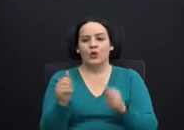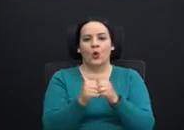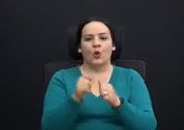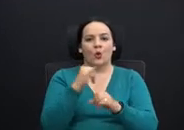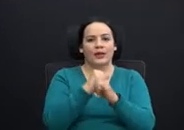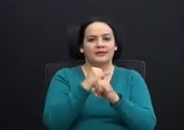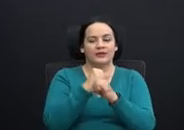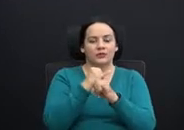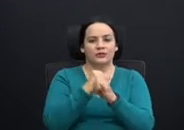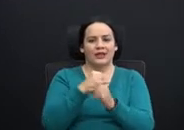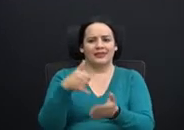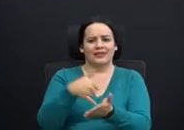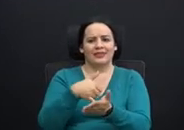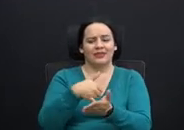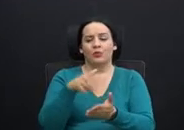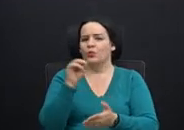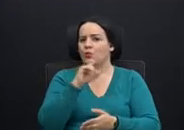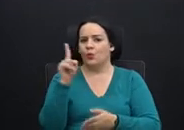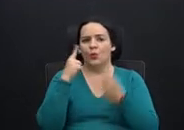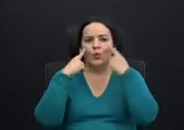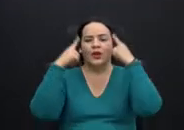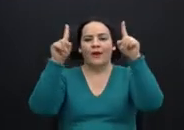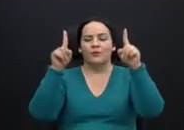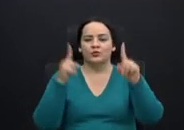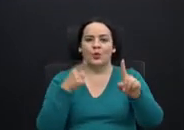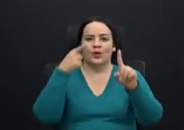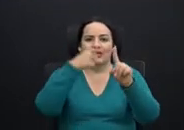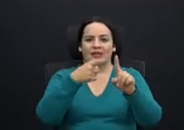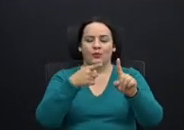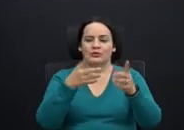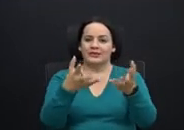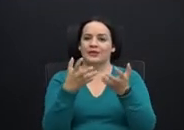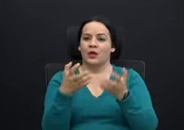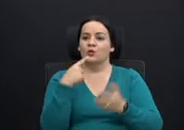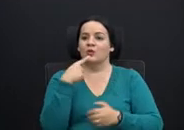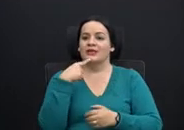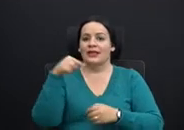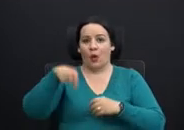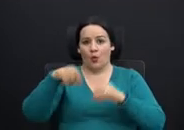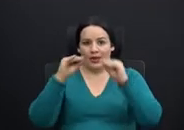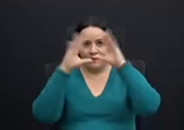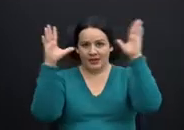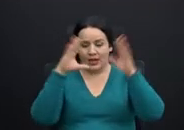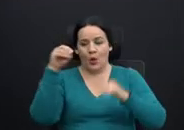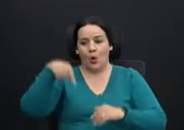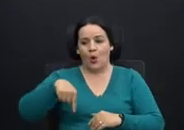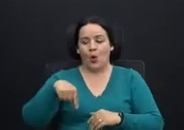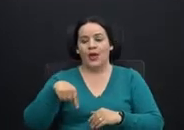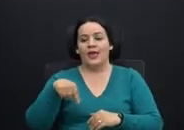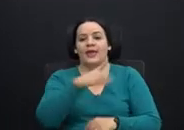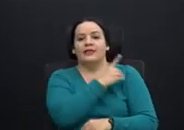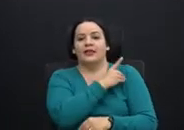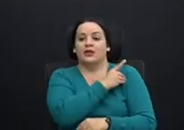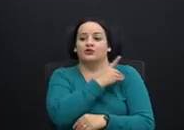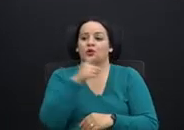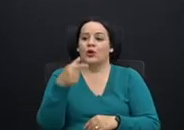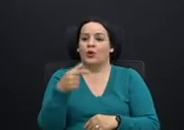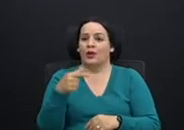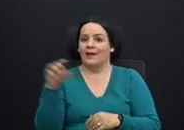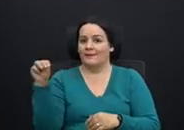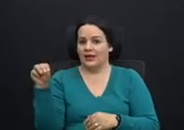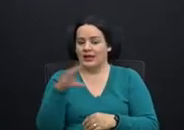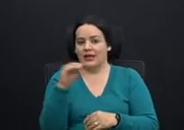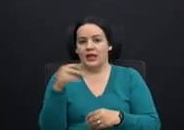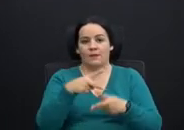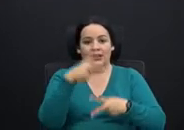que quisiéramos. Y yo se los decía en la sesión de la mañana, hoy una concesión en dirección de Geología y Minas, de acuerdo con la ventanilla única